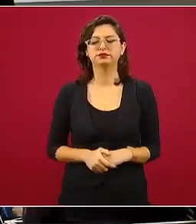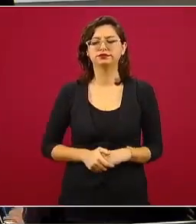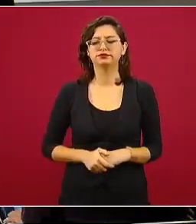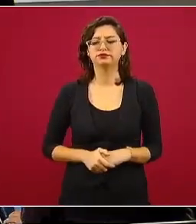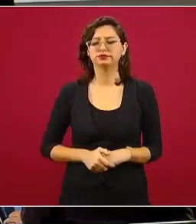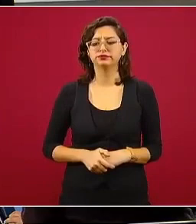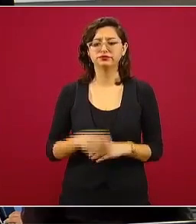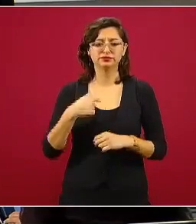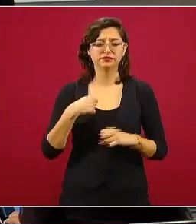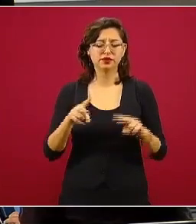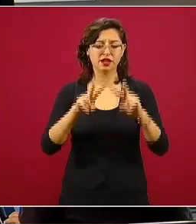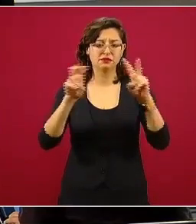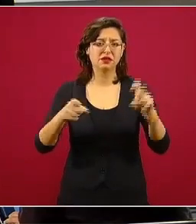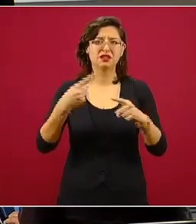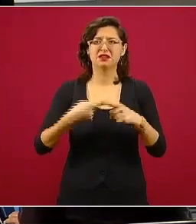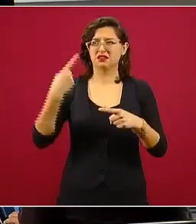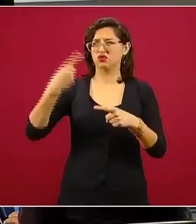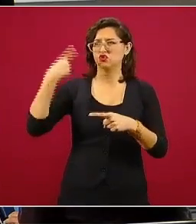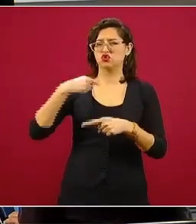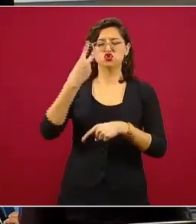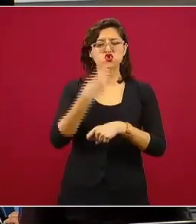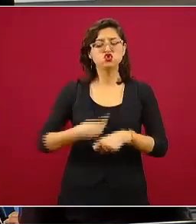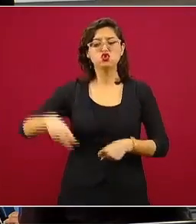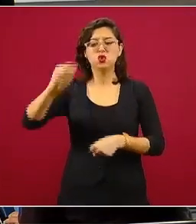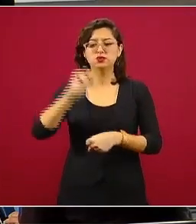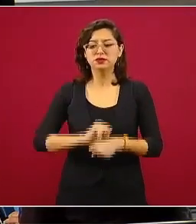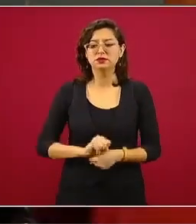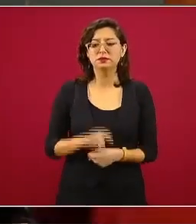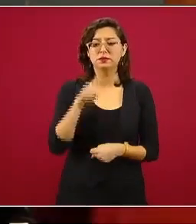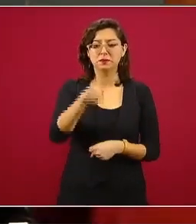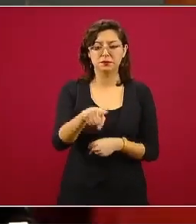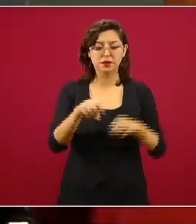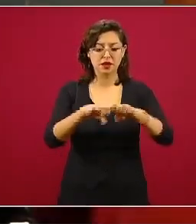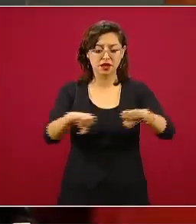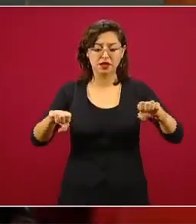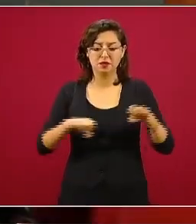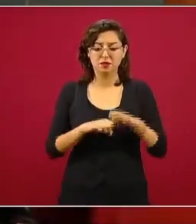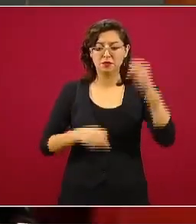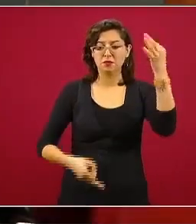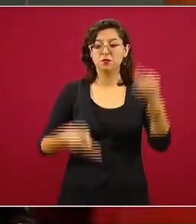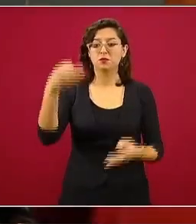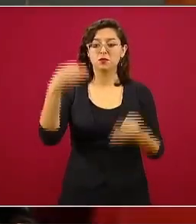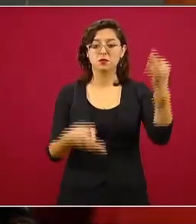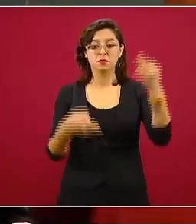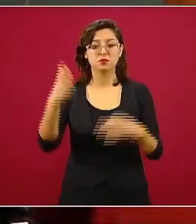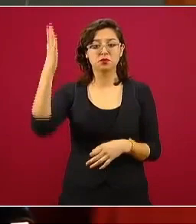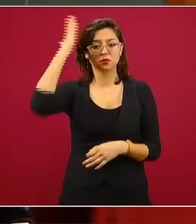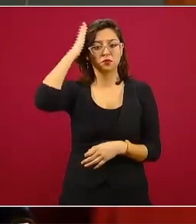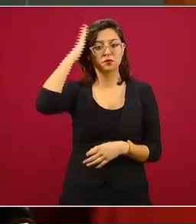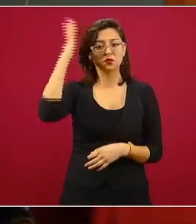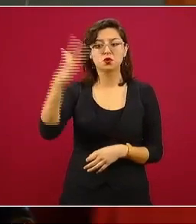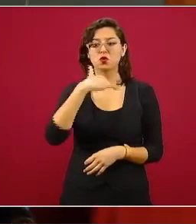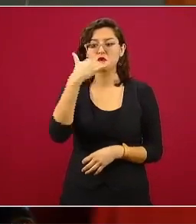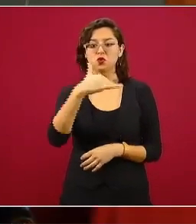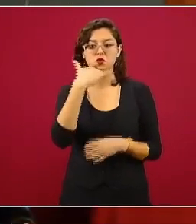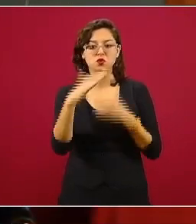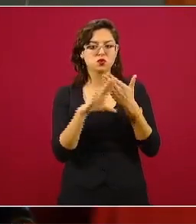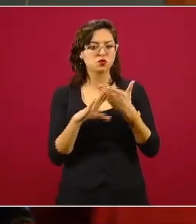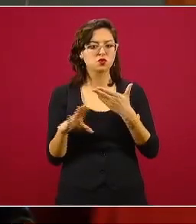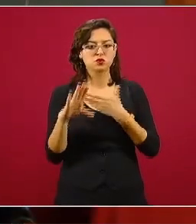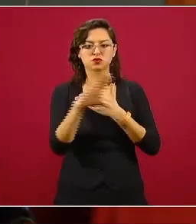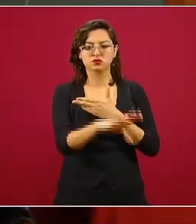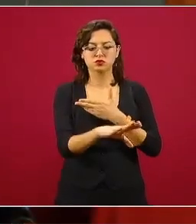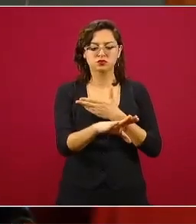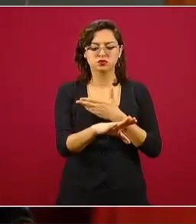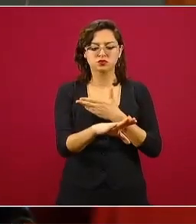semanas, usted hablaba sobre un equipo de jueces que estaban bajo su liderazgo para este combate a la corrupción y